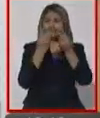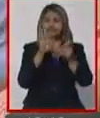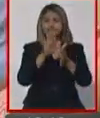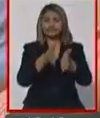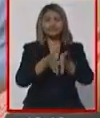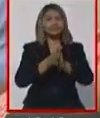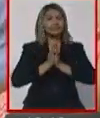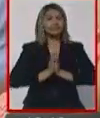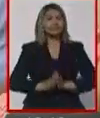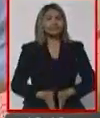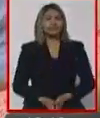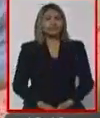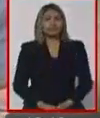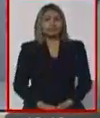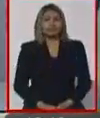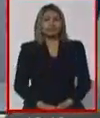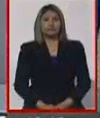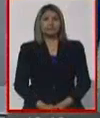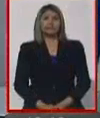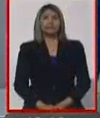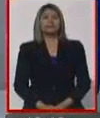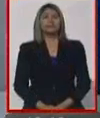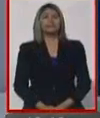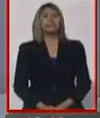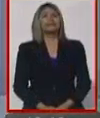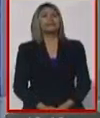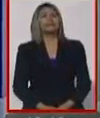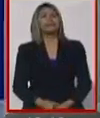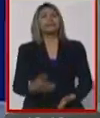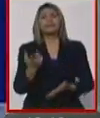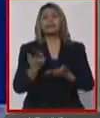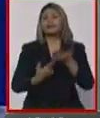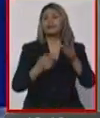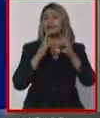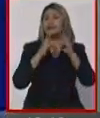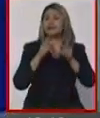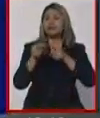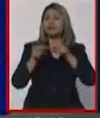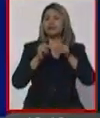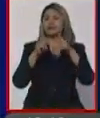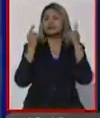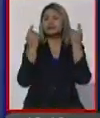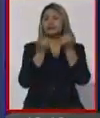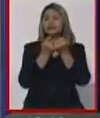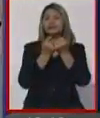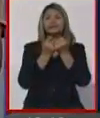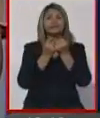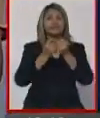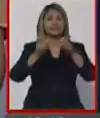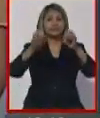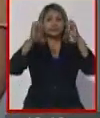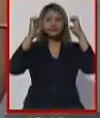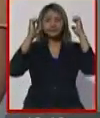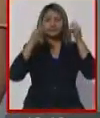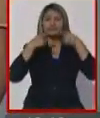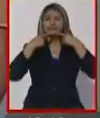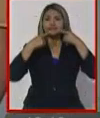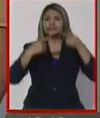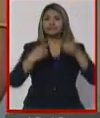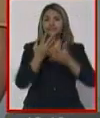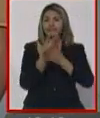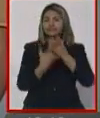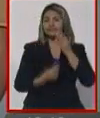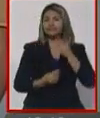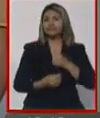a sus demandas. Pero ¿qué respuesta a la situación da la Dirección Departamental de Educación?